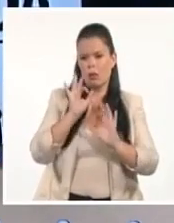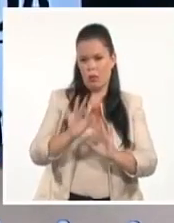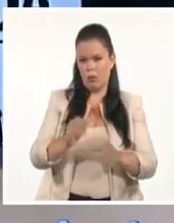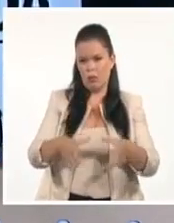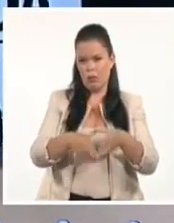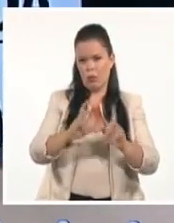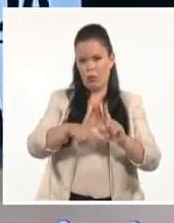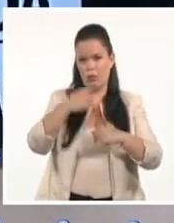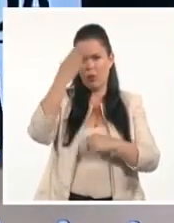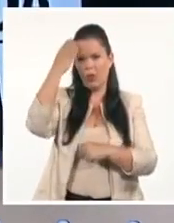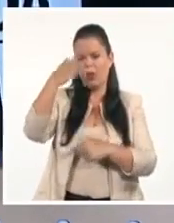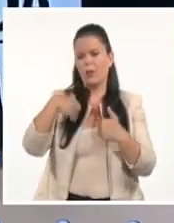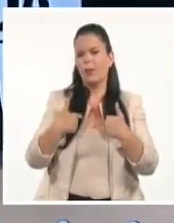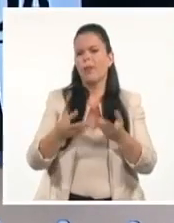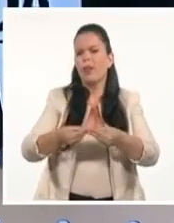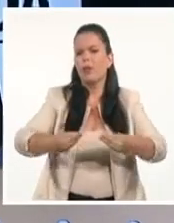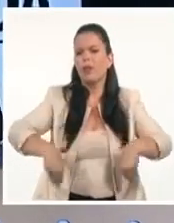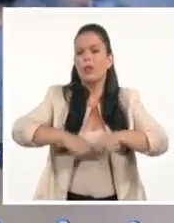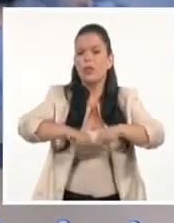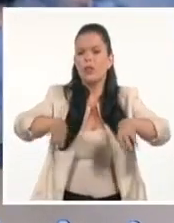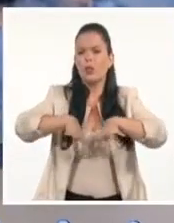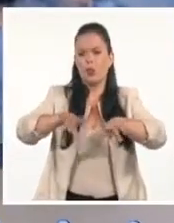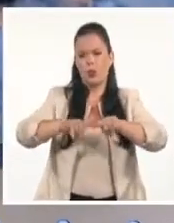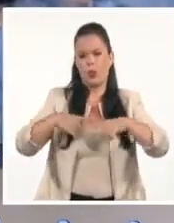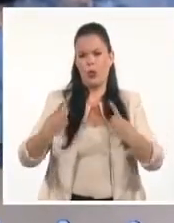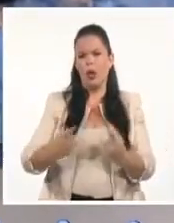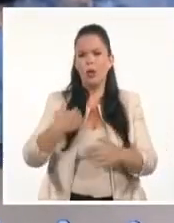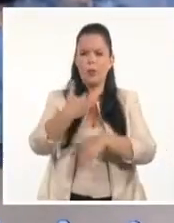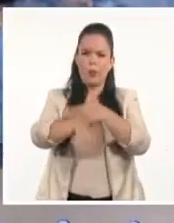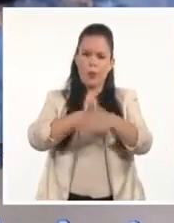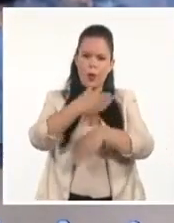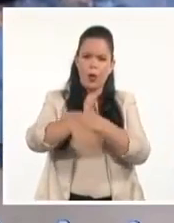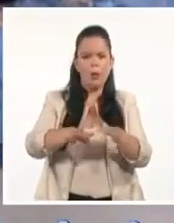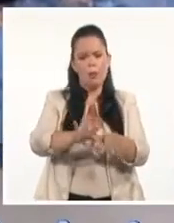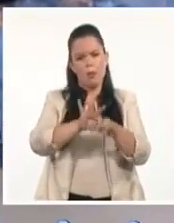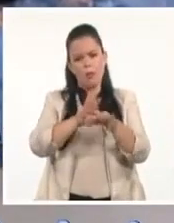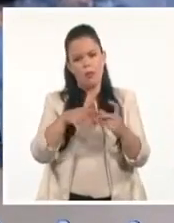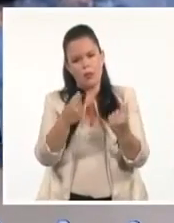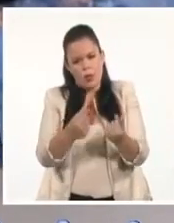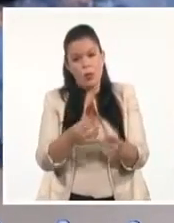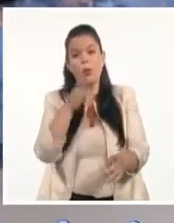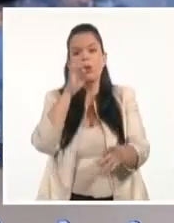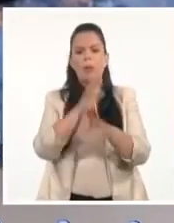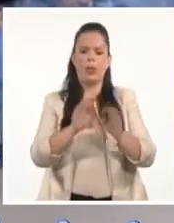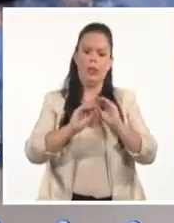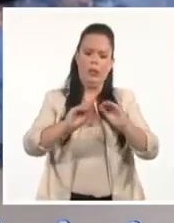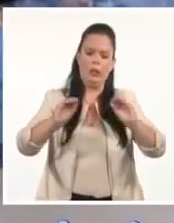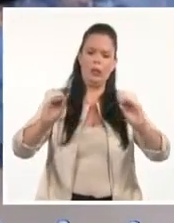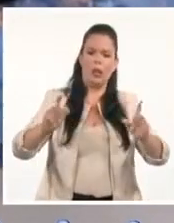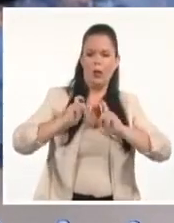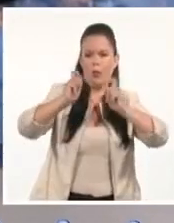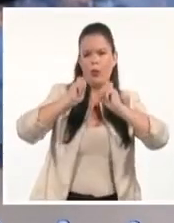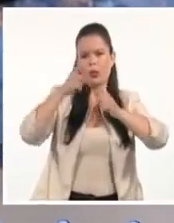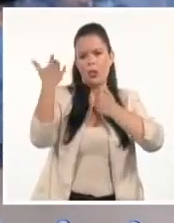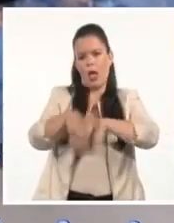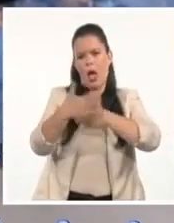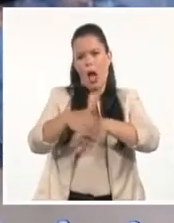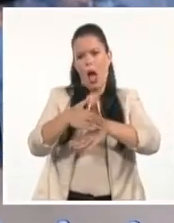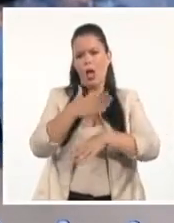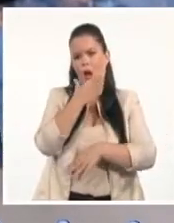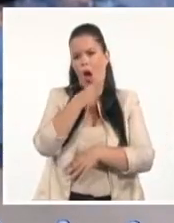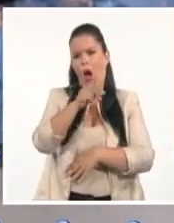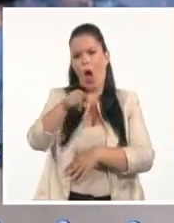el descontento acumulado por la guerra económica, que ya venía desde el año anterior, y llama a salir a las calles y los jóvenes como punta de